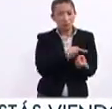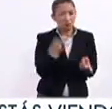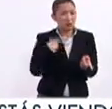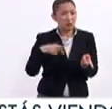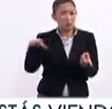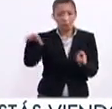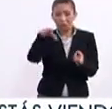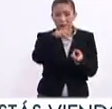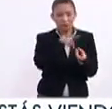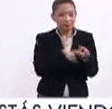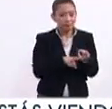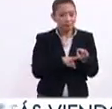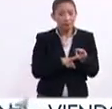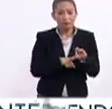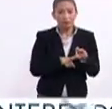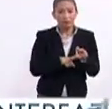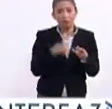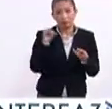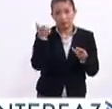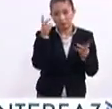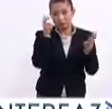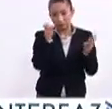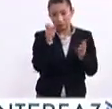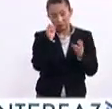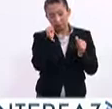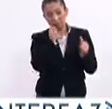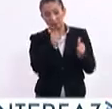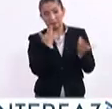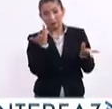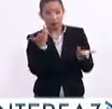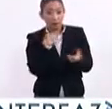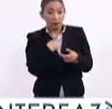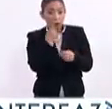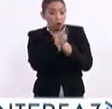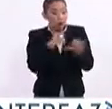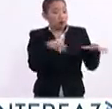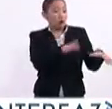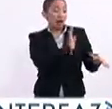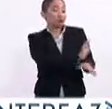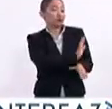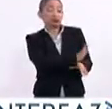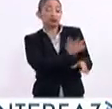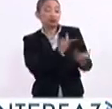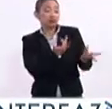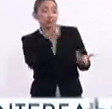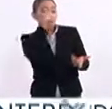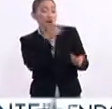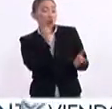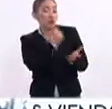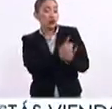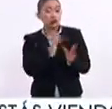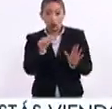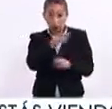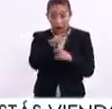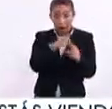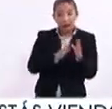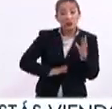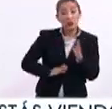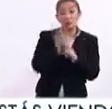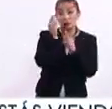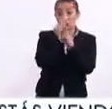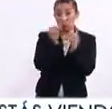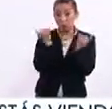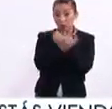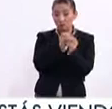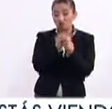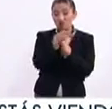pobreza y otros temas que atañen no solamente a los mexicanos, sino a las regiones y al mundo